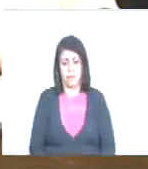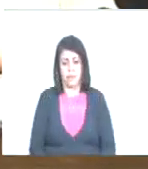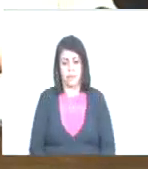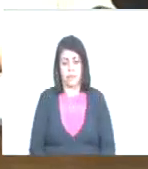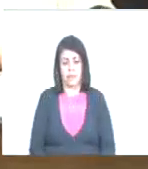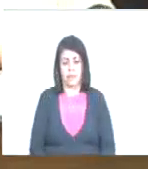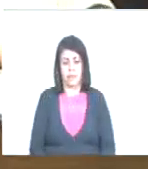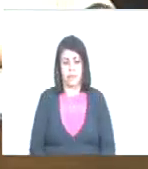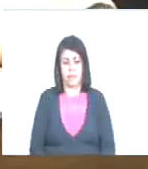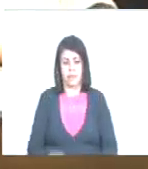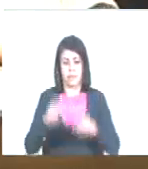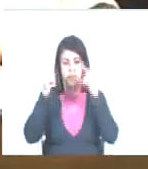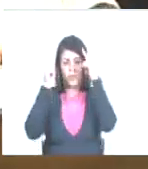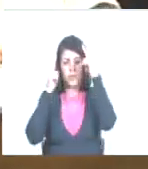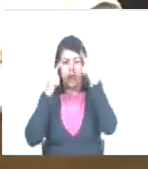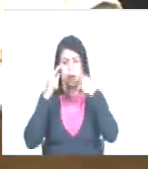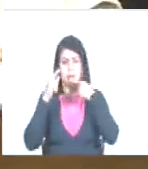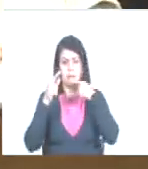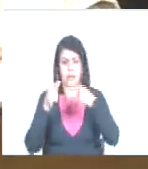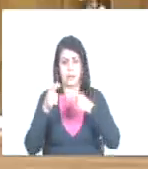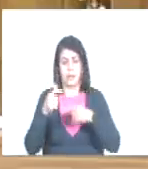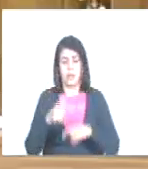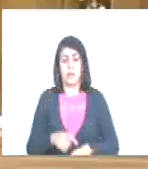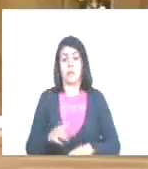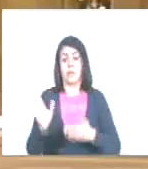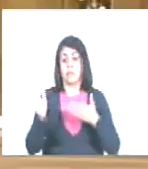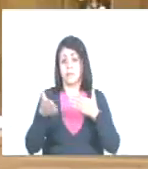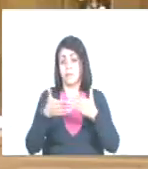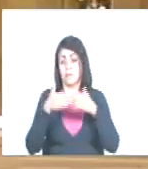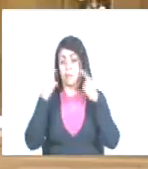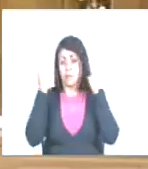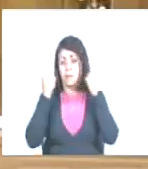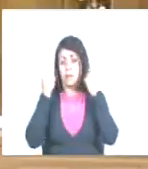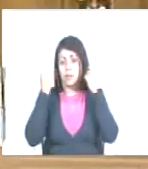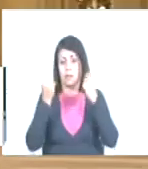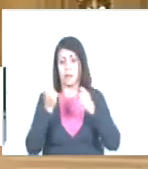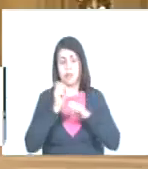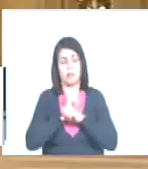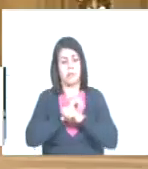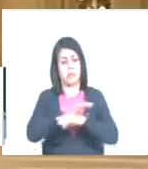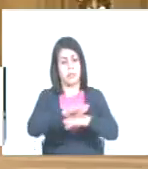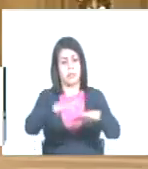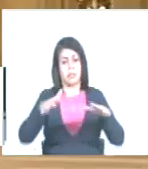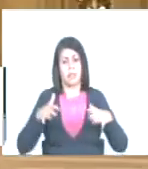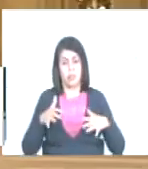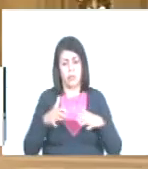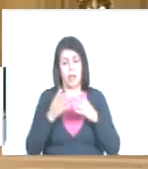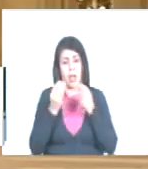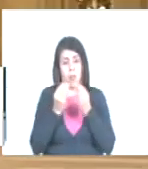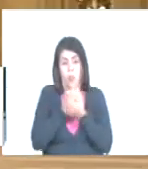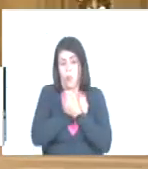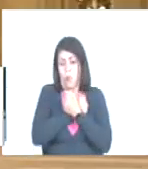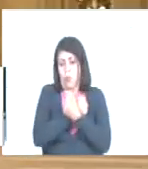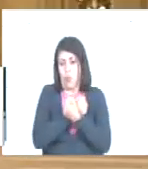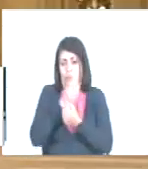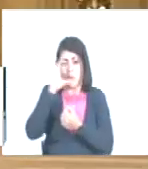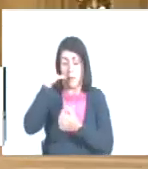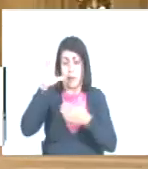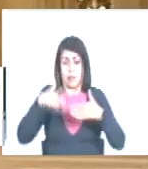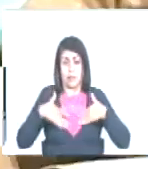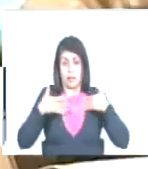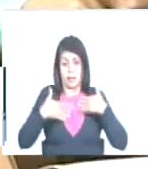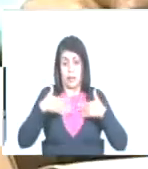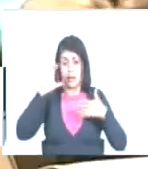El comandante Chávez nos expresó que estábamos cerrando campaña de manera esplendorosa, desbordada de amor, de patria, de alegría